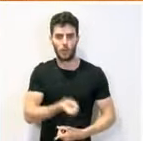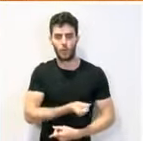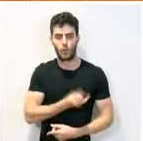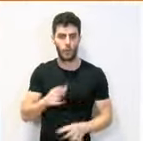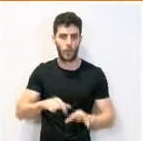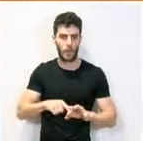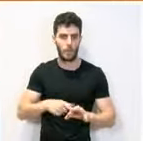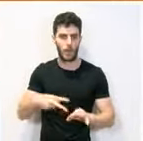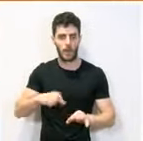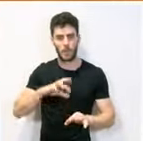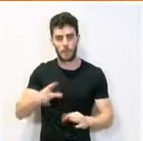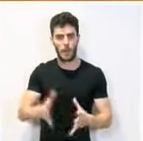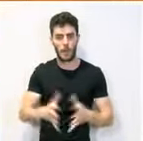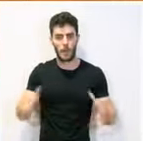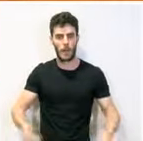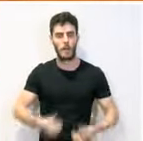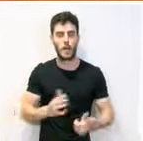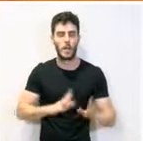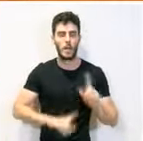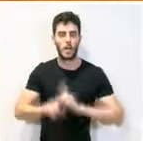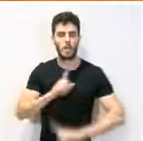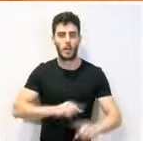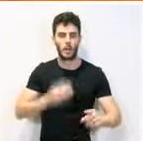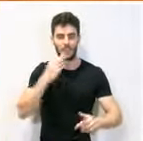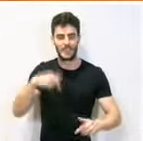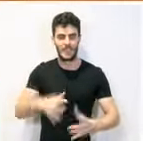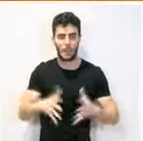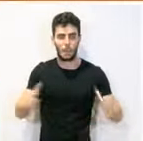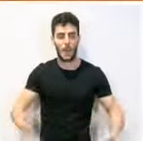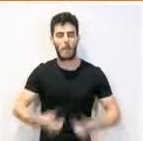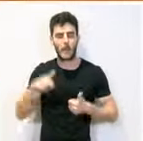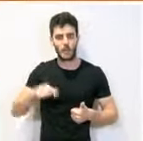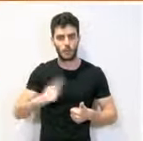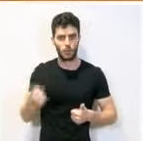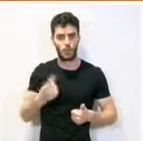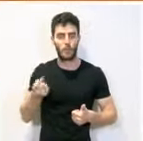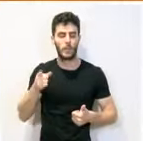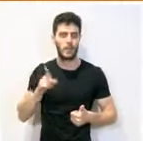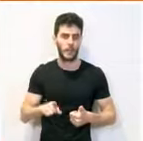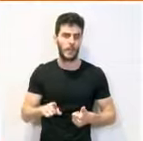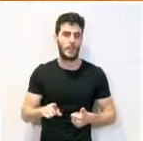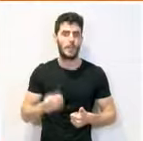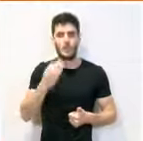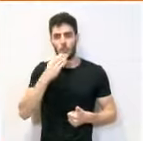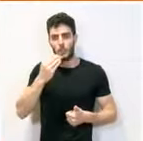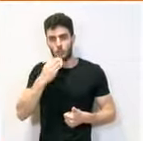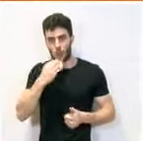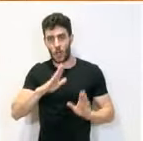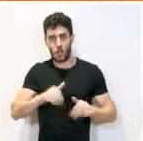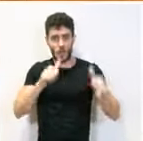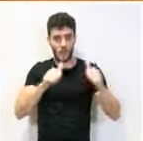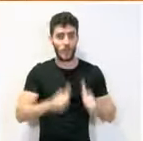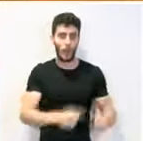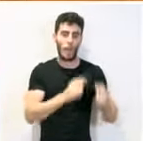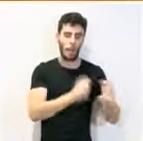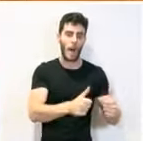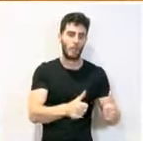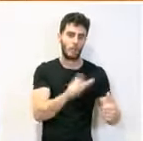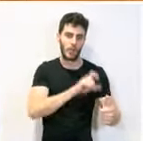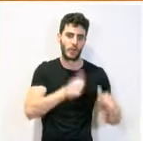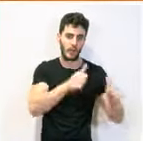de plazas MIR aquí, pero el problema es que si solo se amplían aquí, pero no se licencian el número suficiente para cubrir en todas las especialidades, nos ha